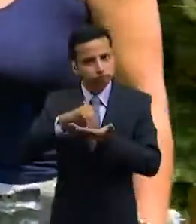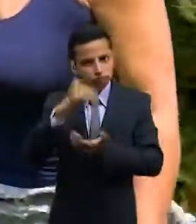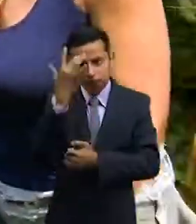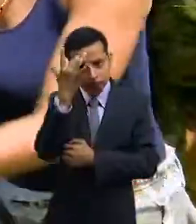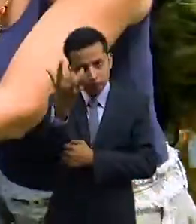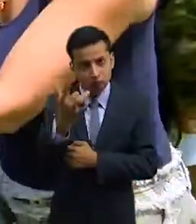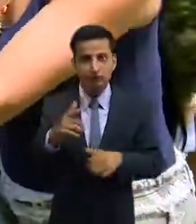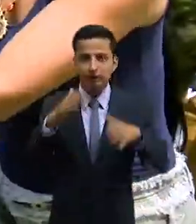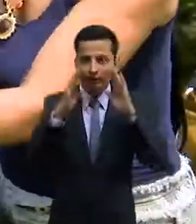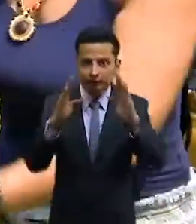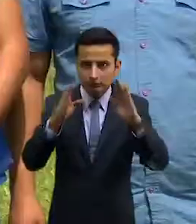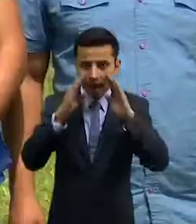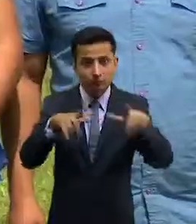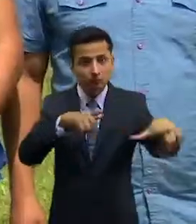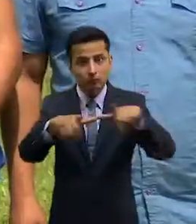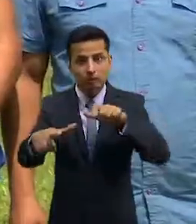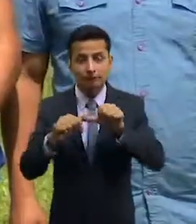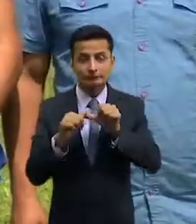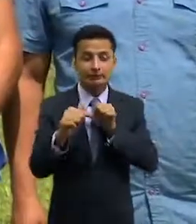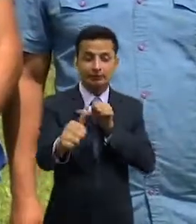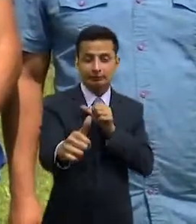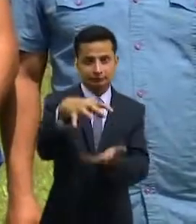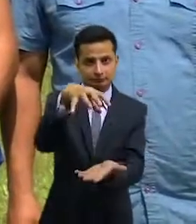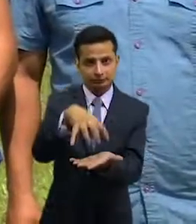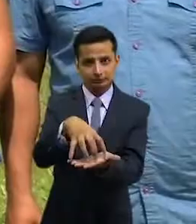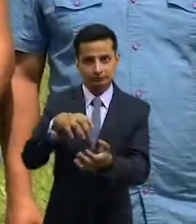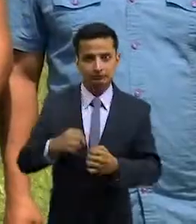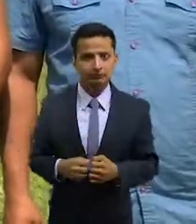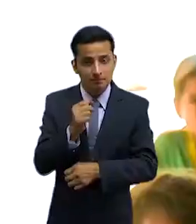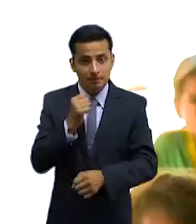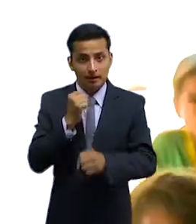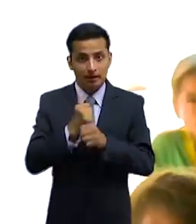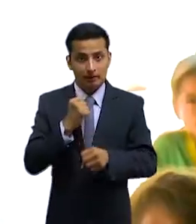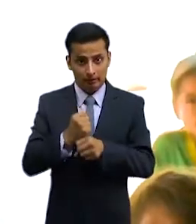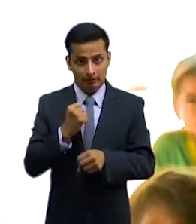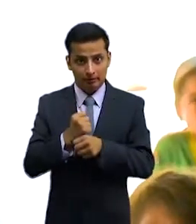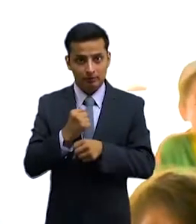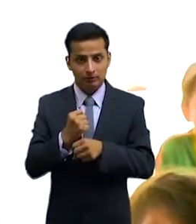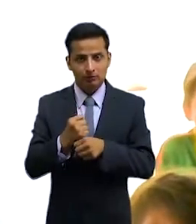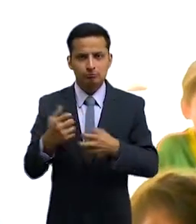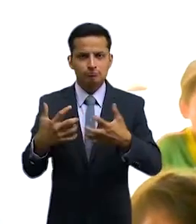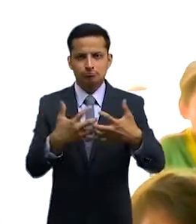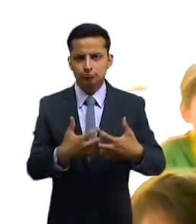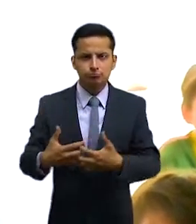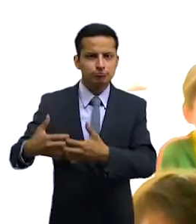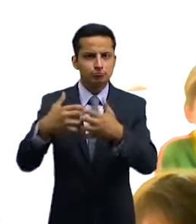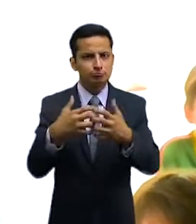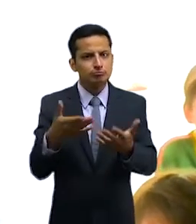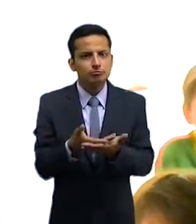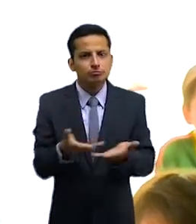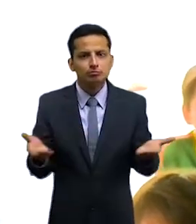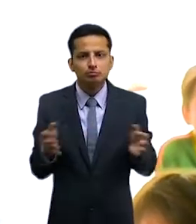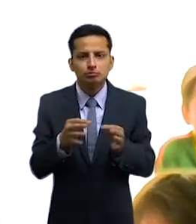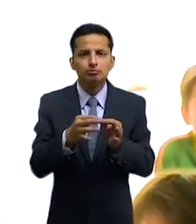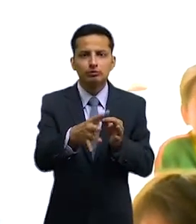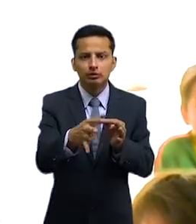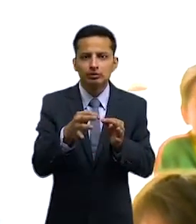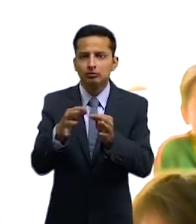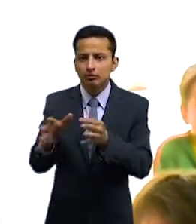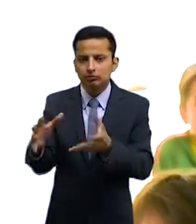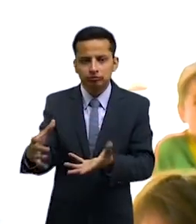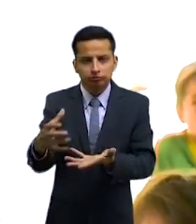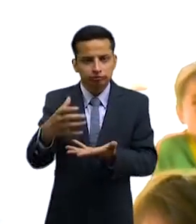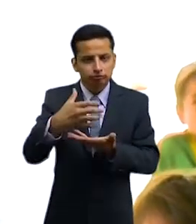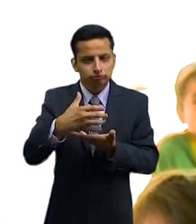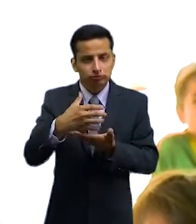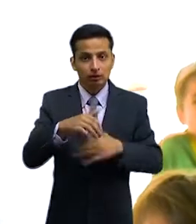atención prestada a los recintos más alejados de la provincia. Solo el trabajo unido de los pueblos